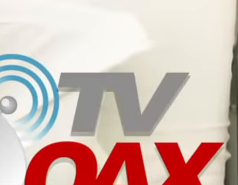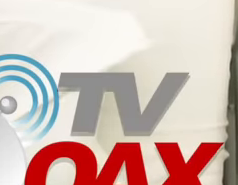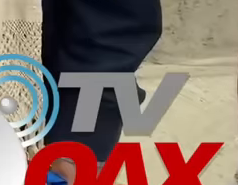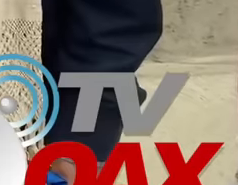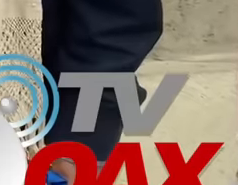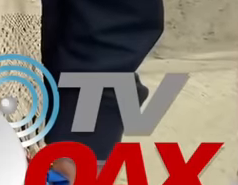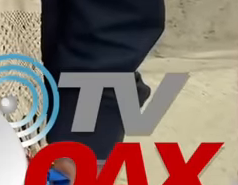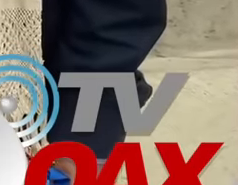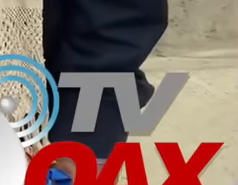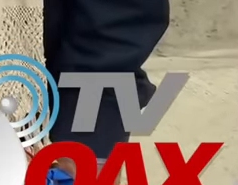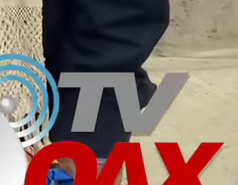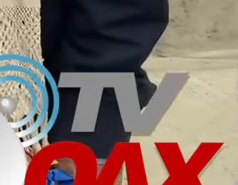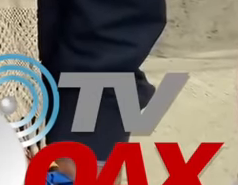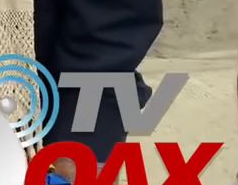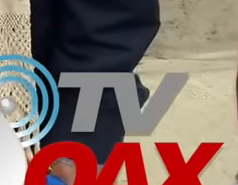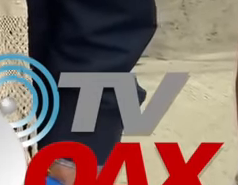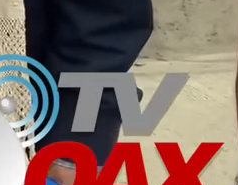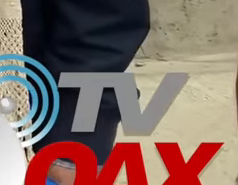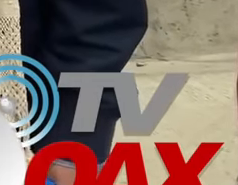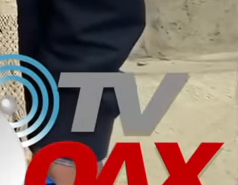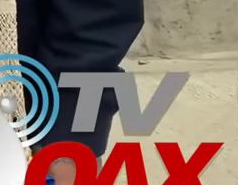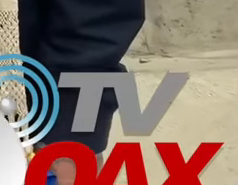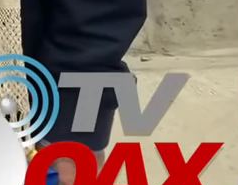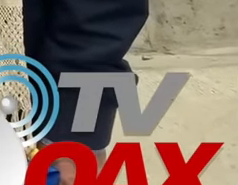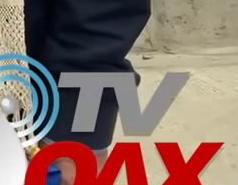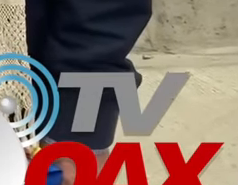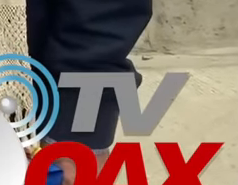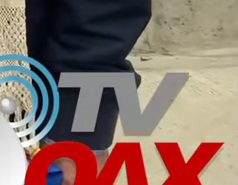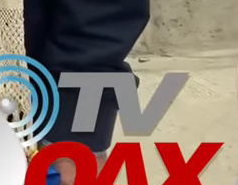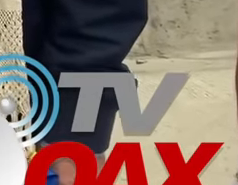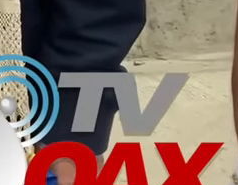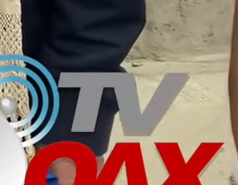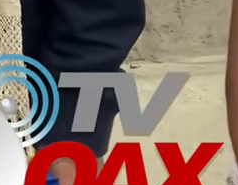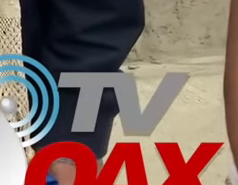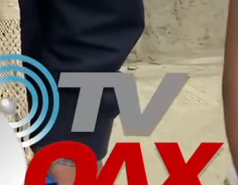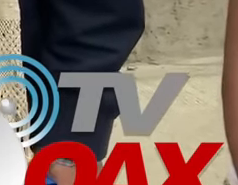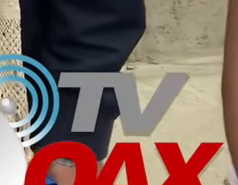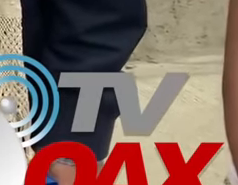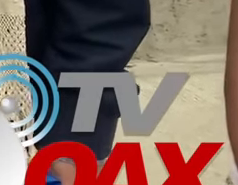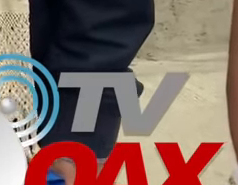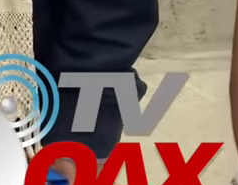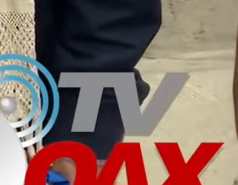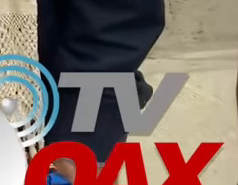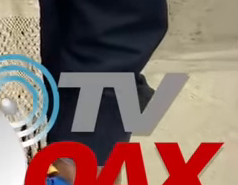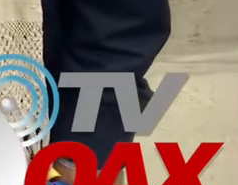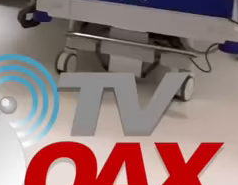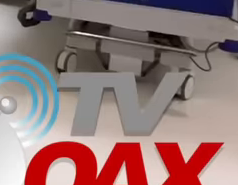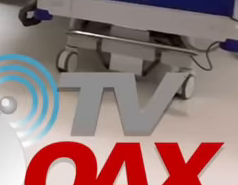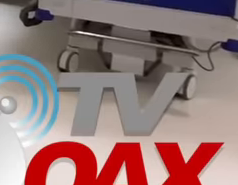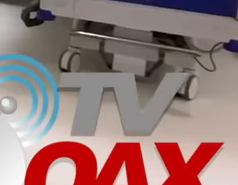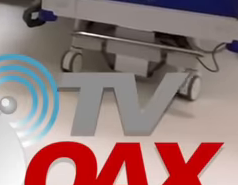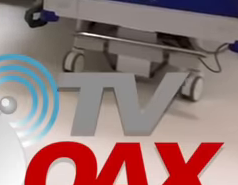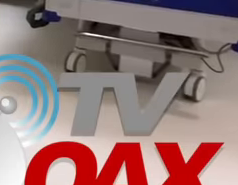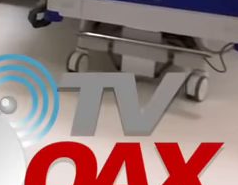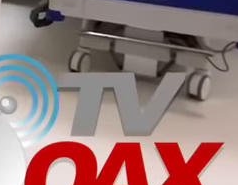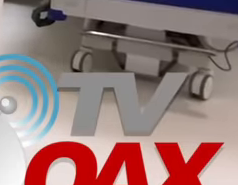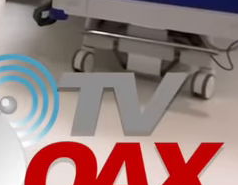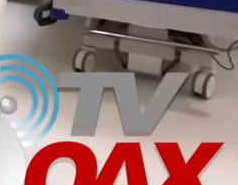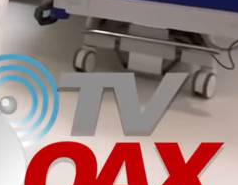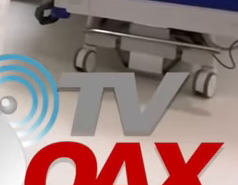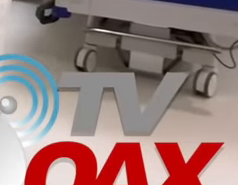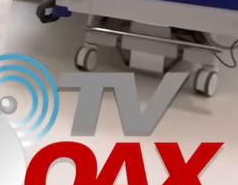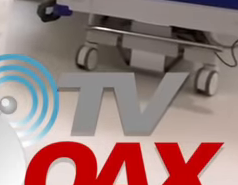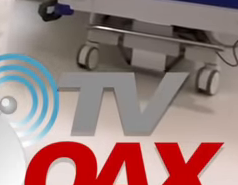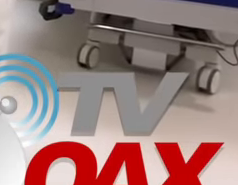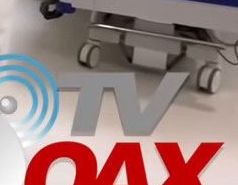repetidas ocasiones, los gobiernos anteriores le dejaron un desastre en este rubro, y hoy está arreglando